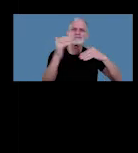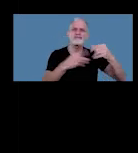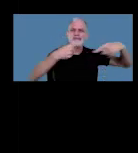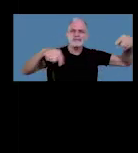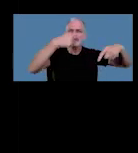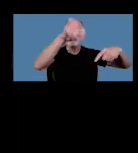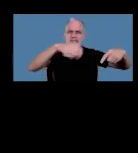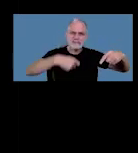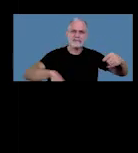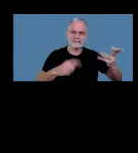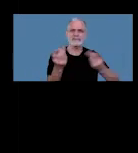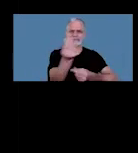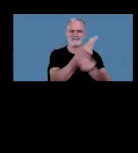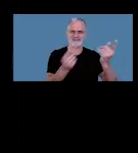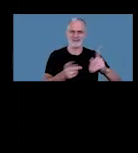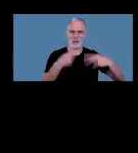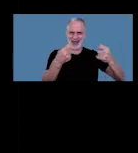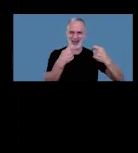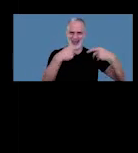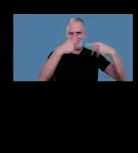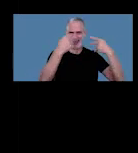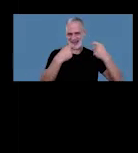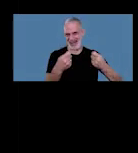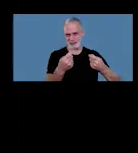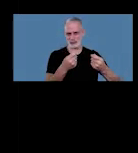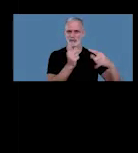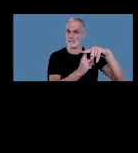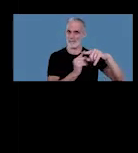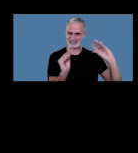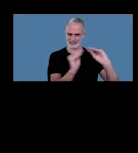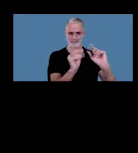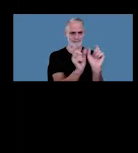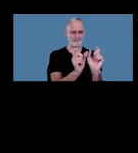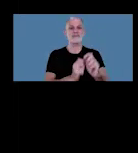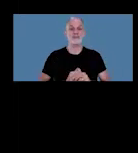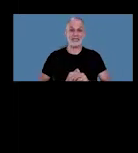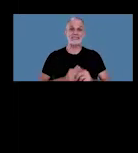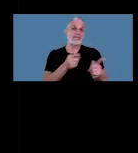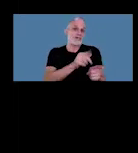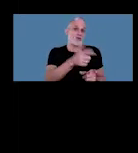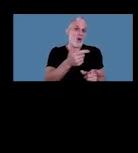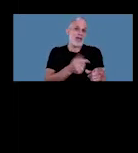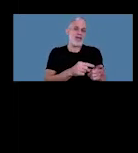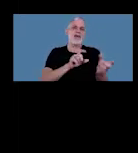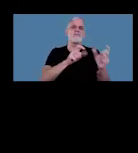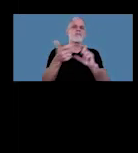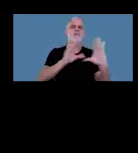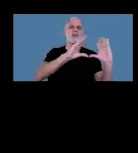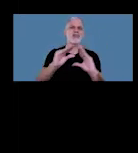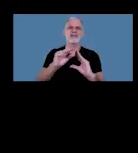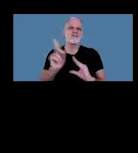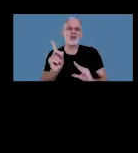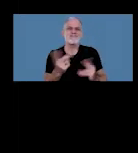estamos incurriendo en la obra de construcción. Acá recordemos que no va a haber amortización, ya